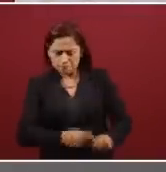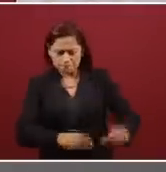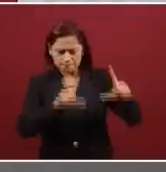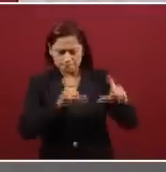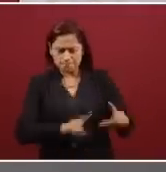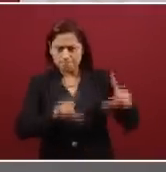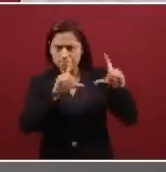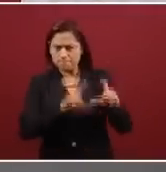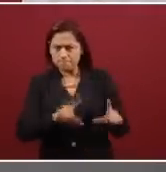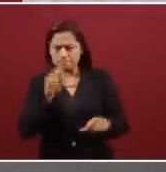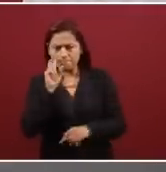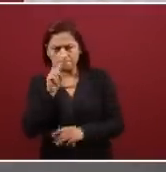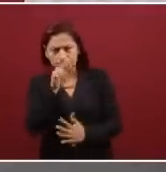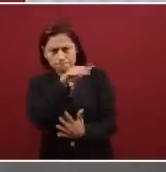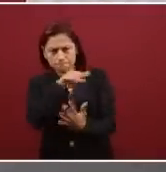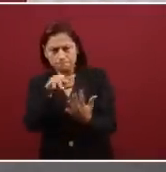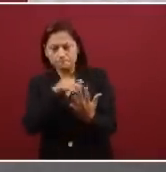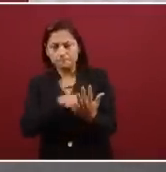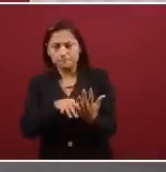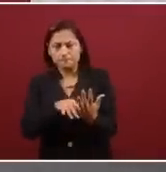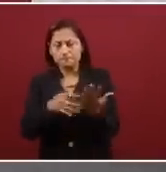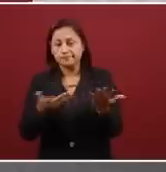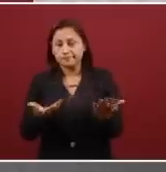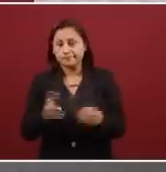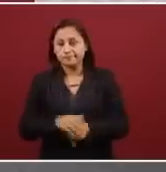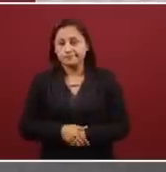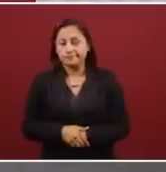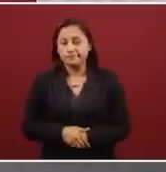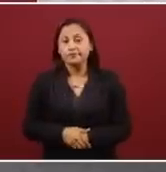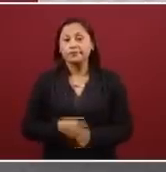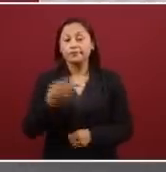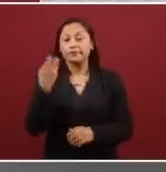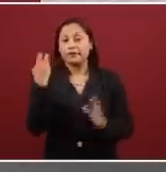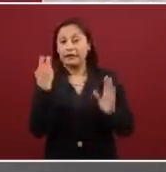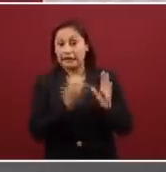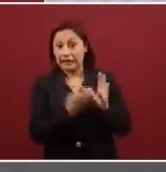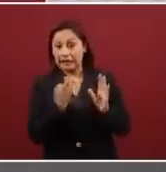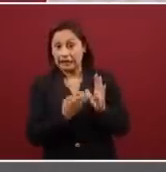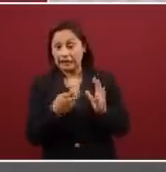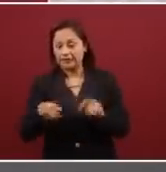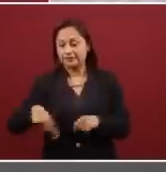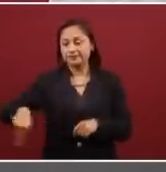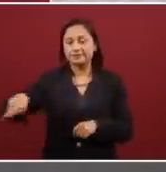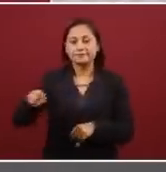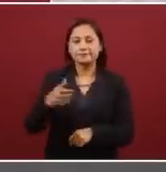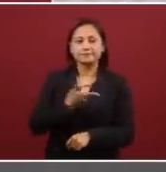Entonces, esto fue lo que no les gustó.